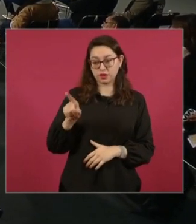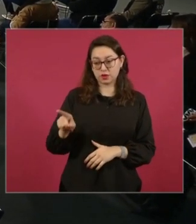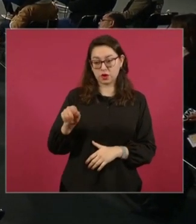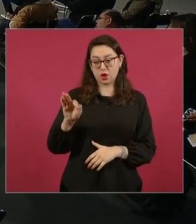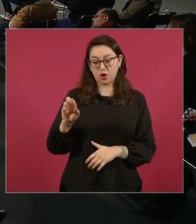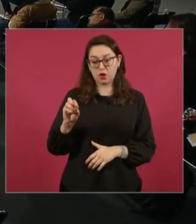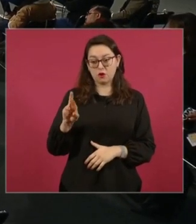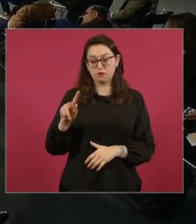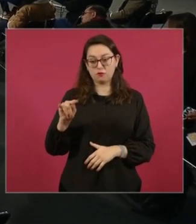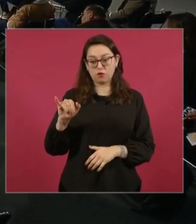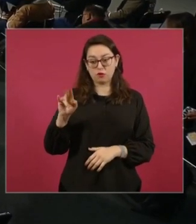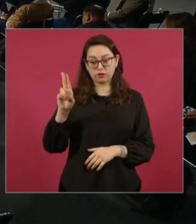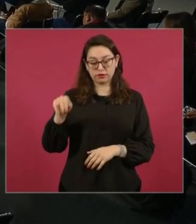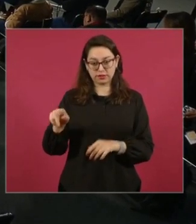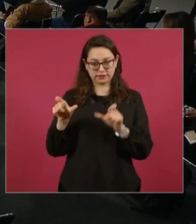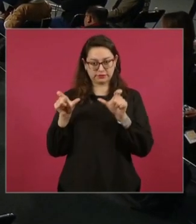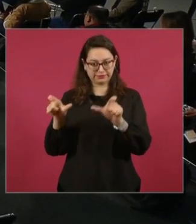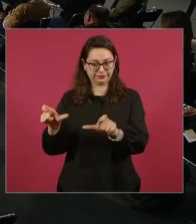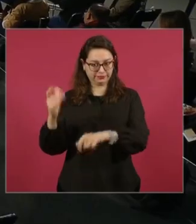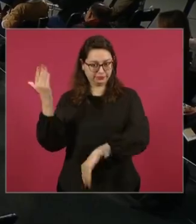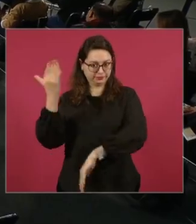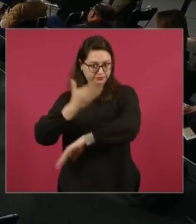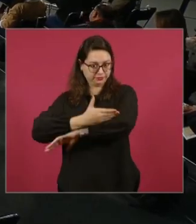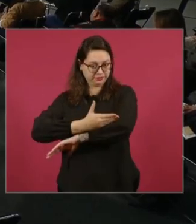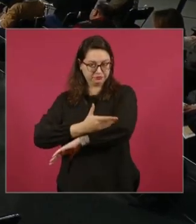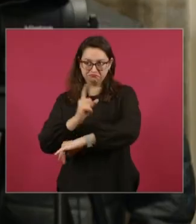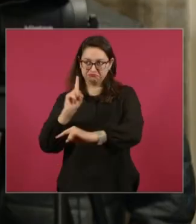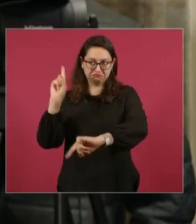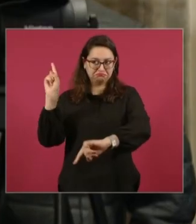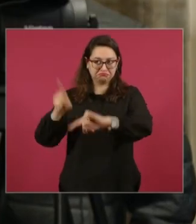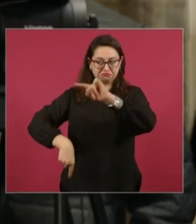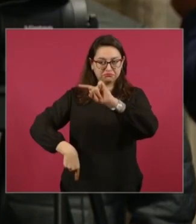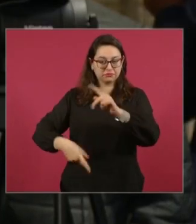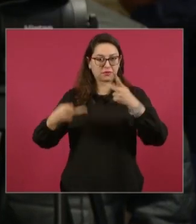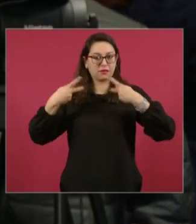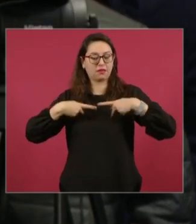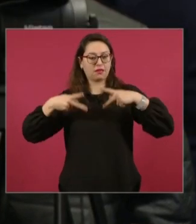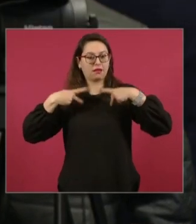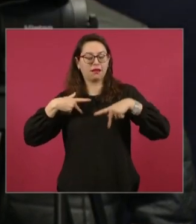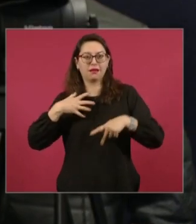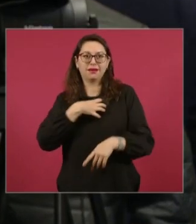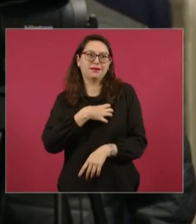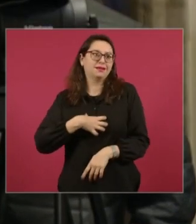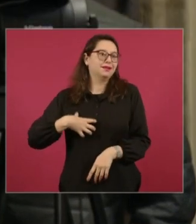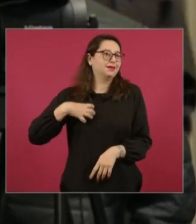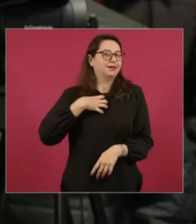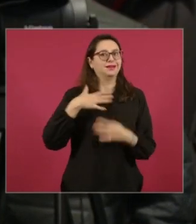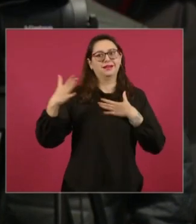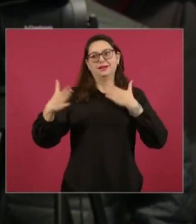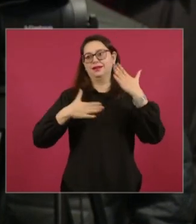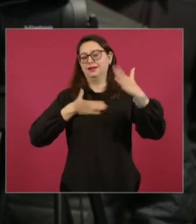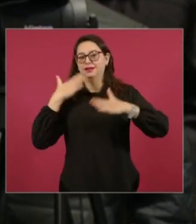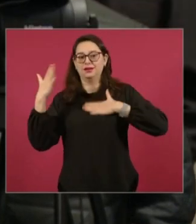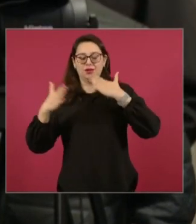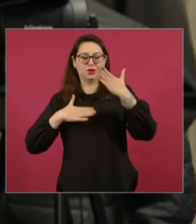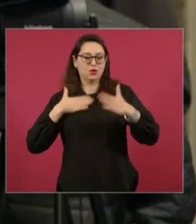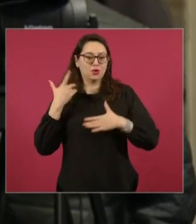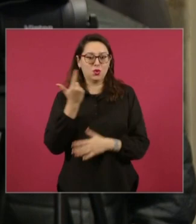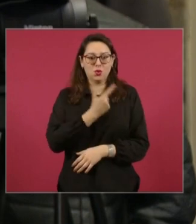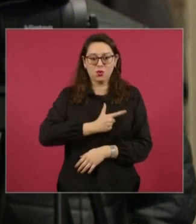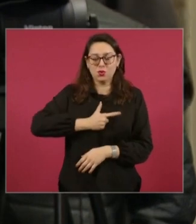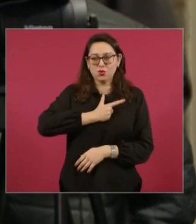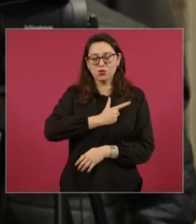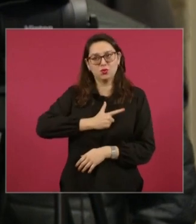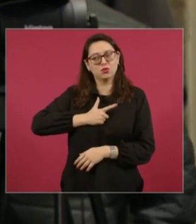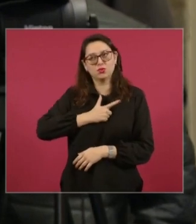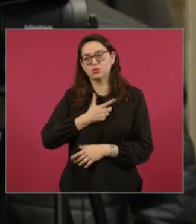fue celebrado por automovilistas y sobre todo por los usuarios que diariamente transitaban entre los municipios de la región de Córdoba y